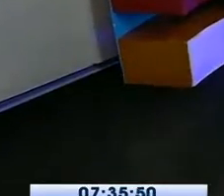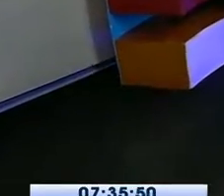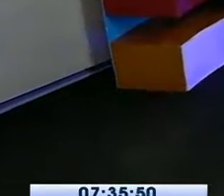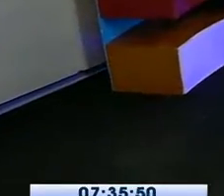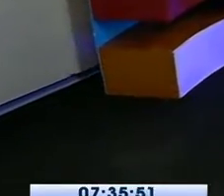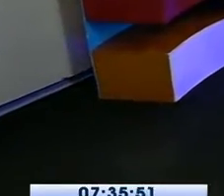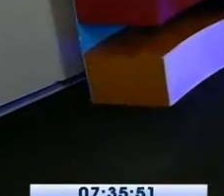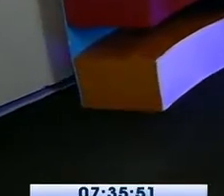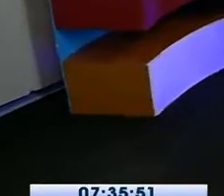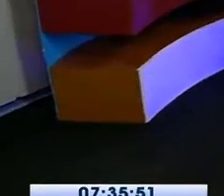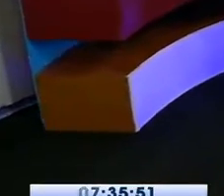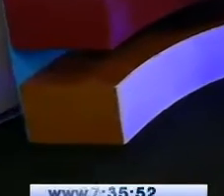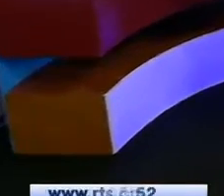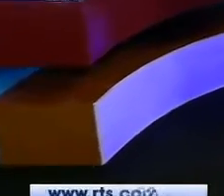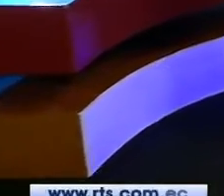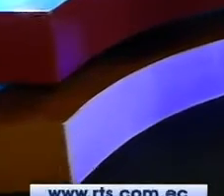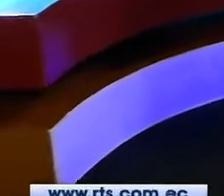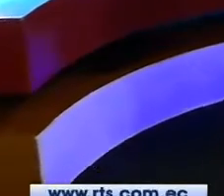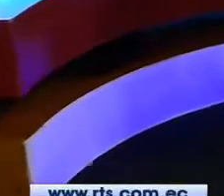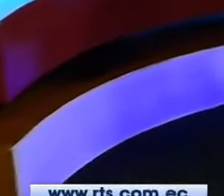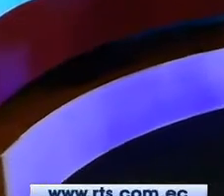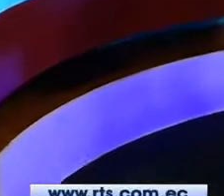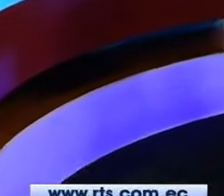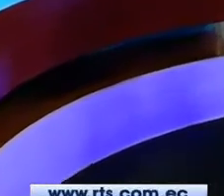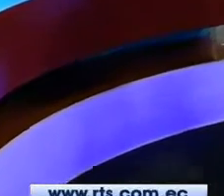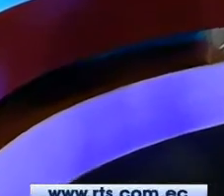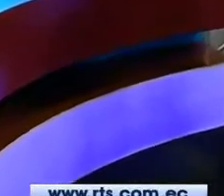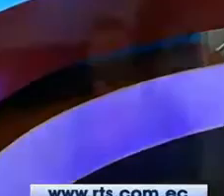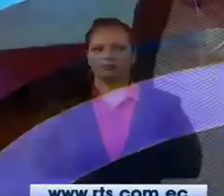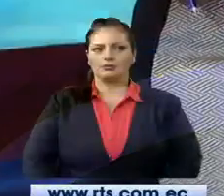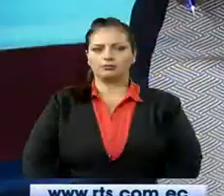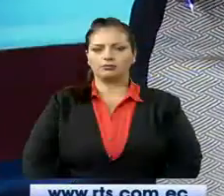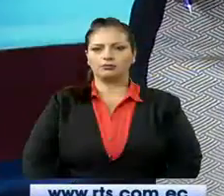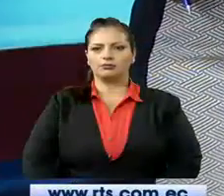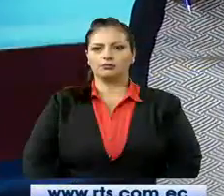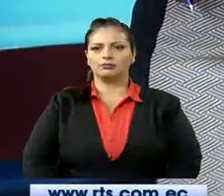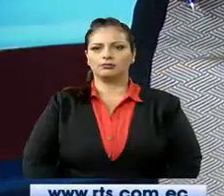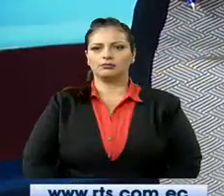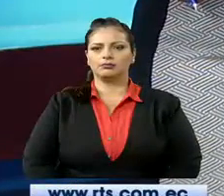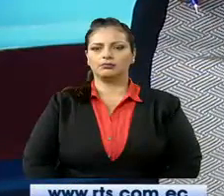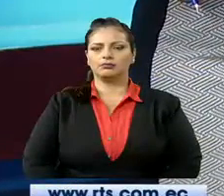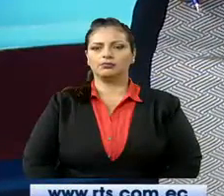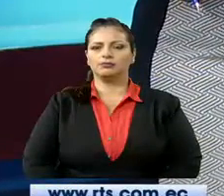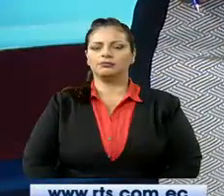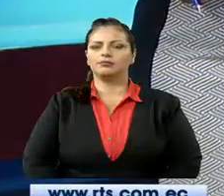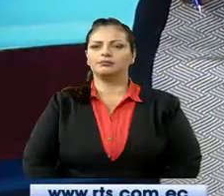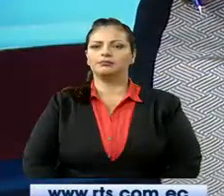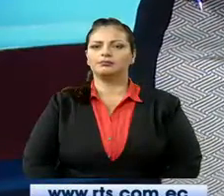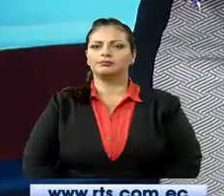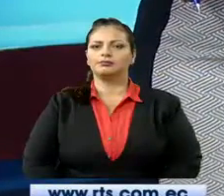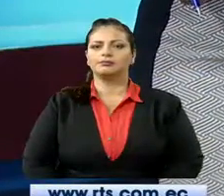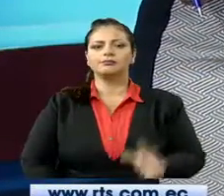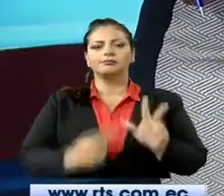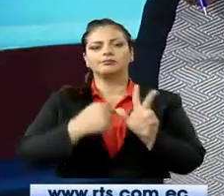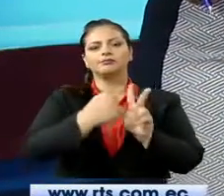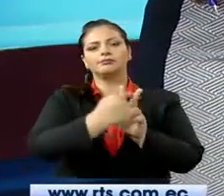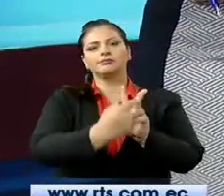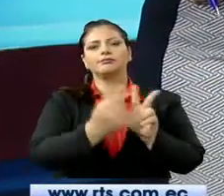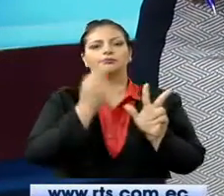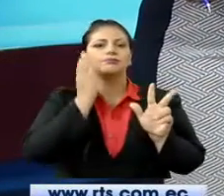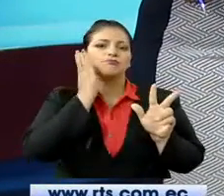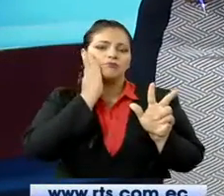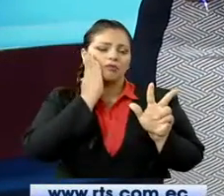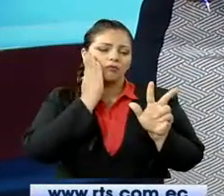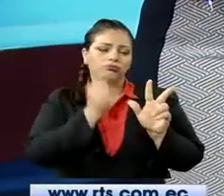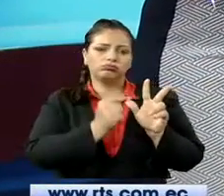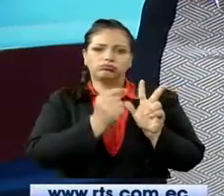Hugo y amigos televidentes, este es nuestro segmento Sin Rastro. Tres madres de familia buscan desesperadamente a